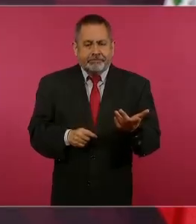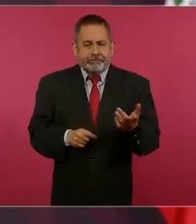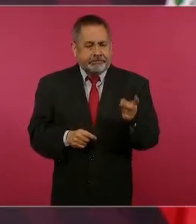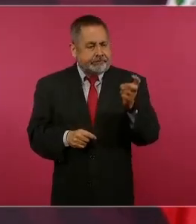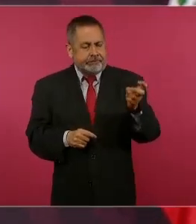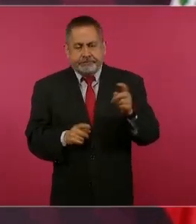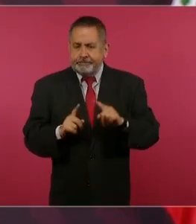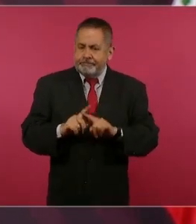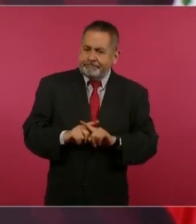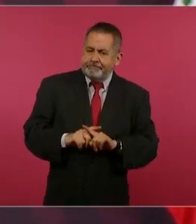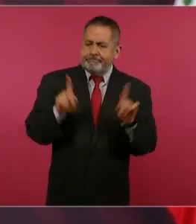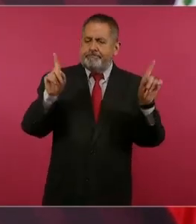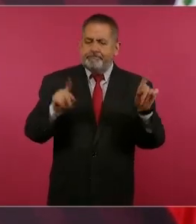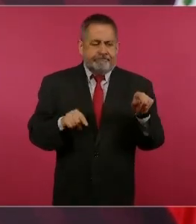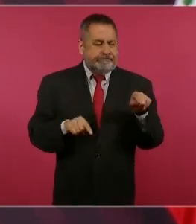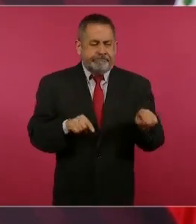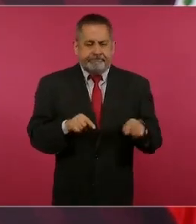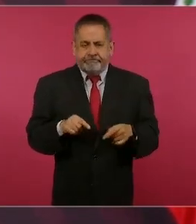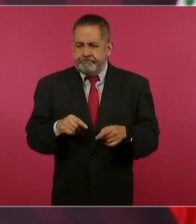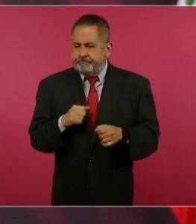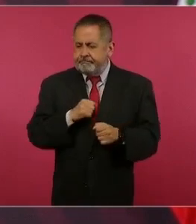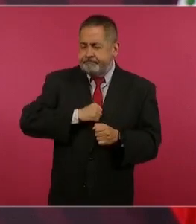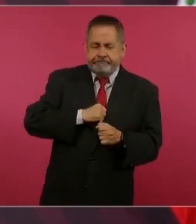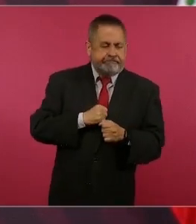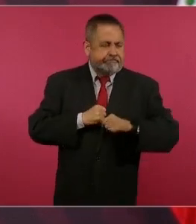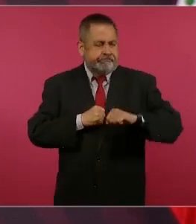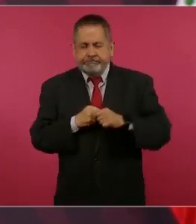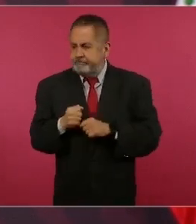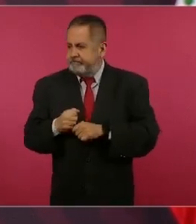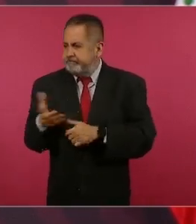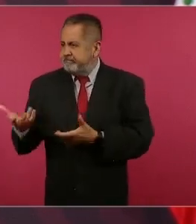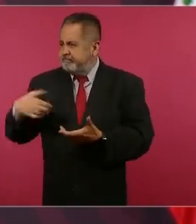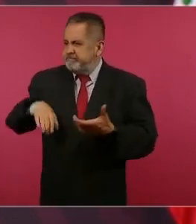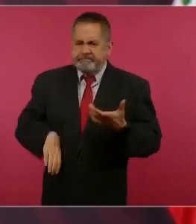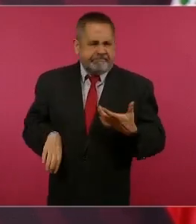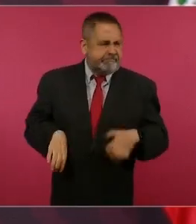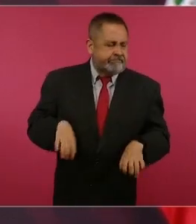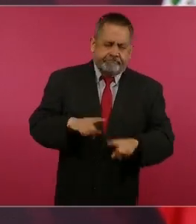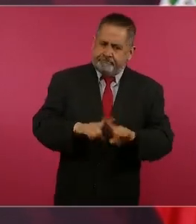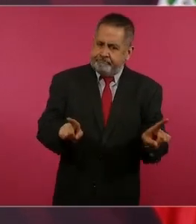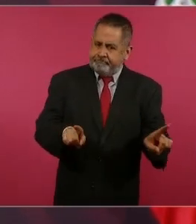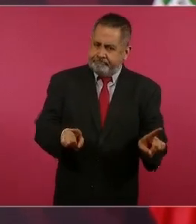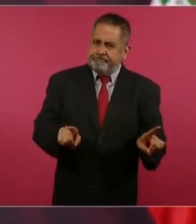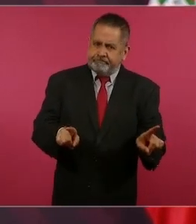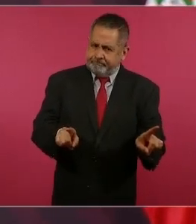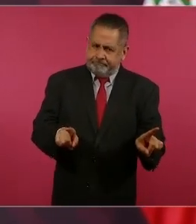eso es distinto al tráfico de influencias, eso es distinto